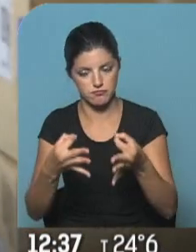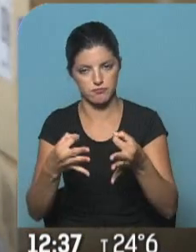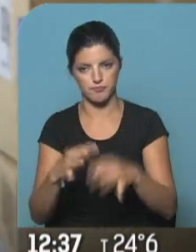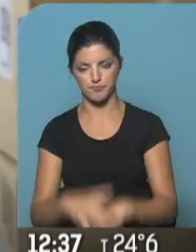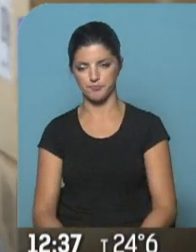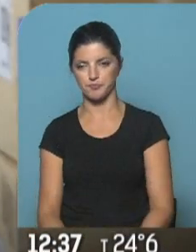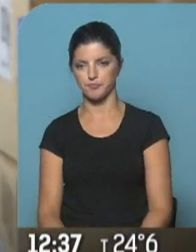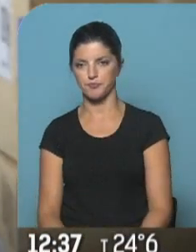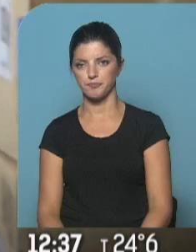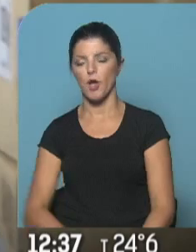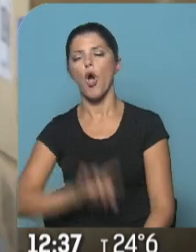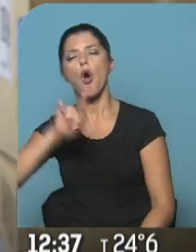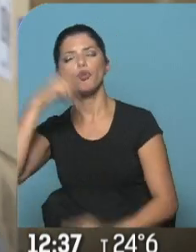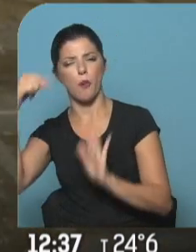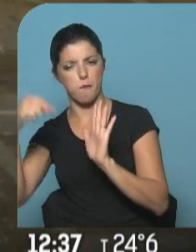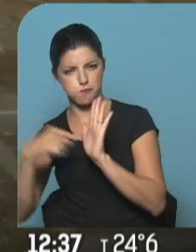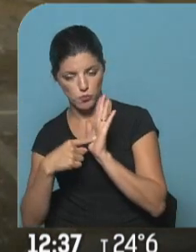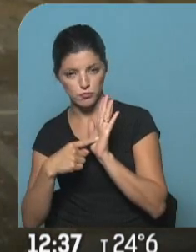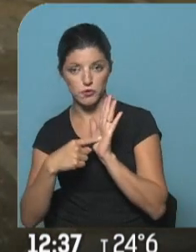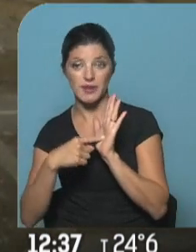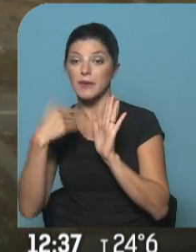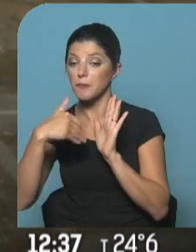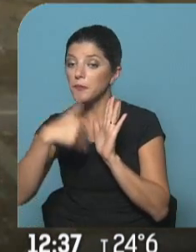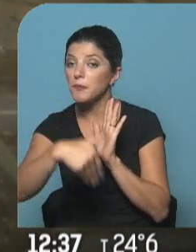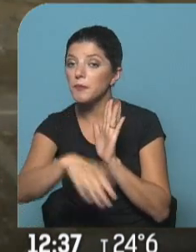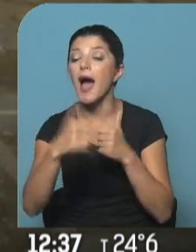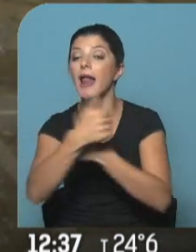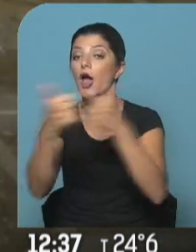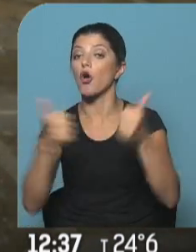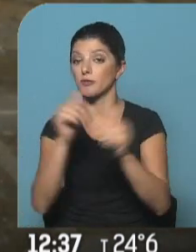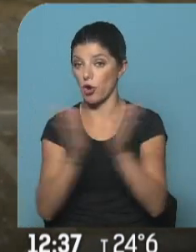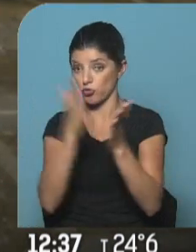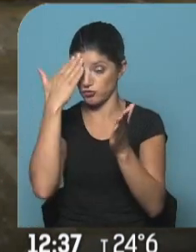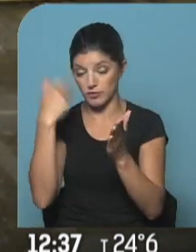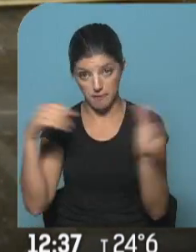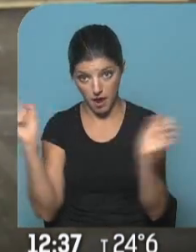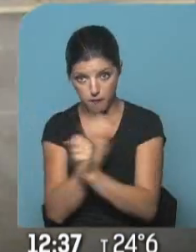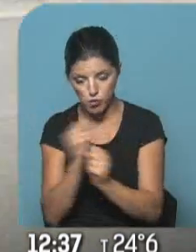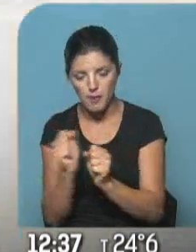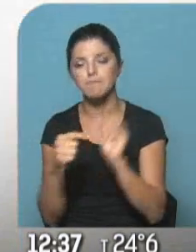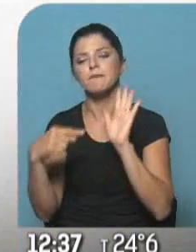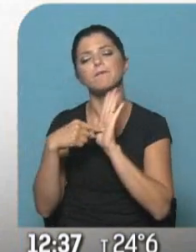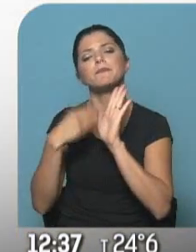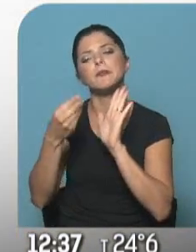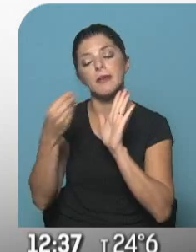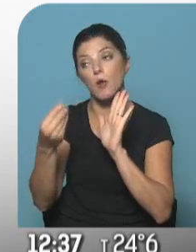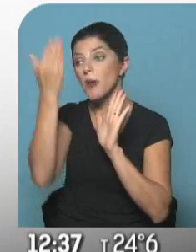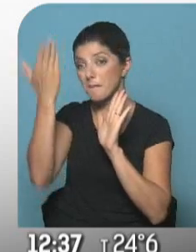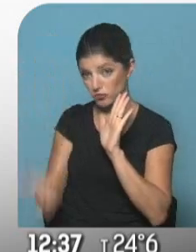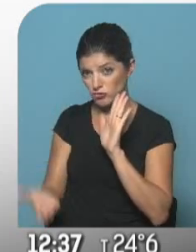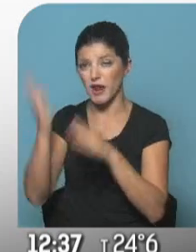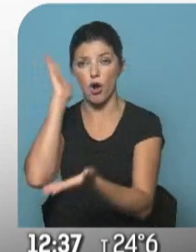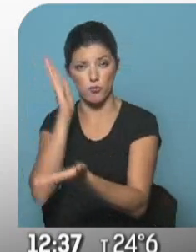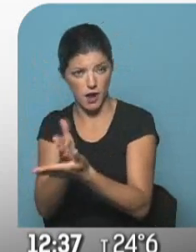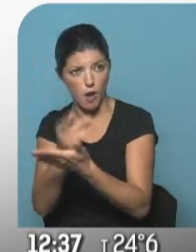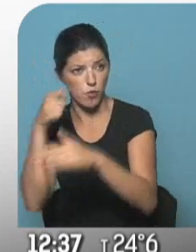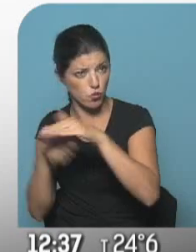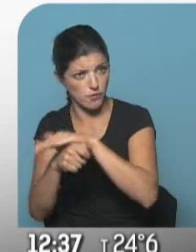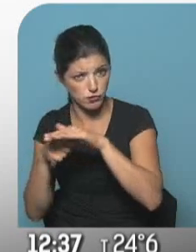de la consulta cuya convocatoria deberá ser aprobada por la Corte Constitucional propone que toda persona condenada por actos de corrupción